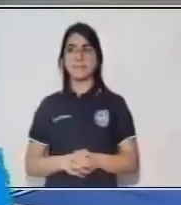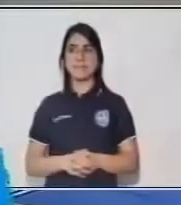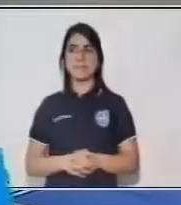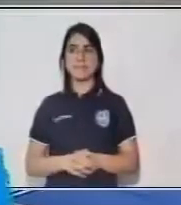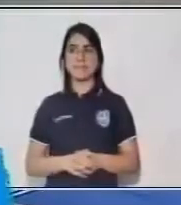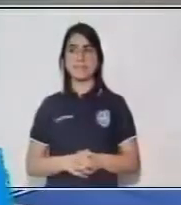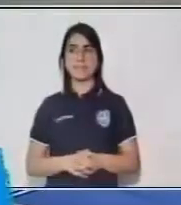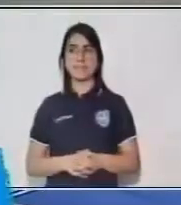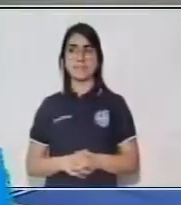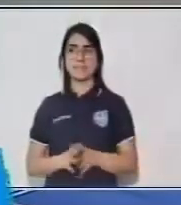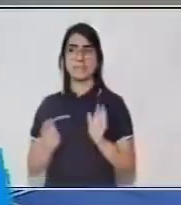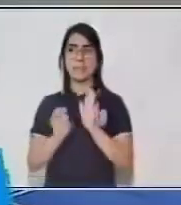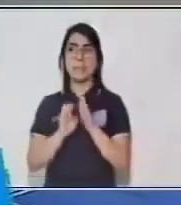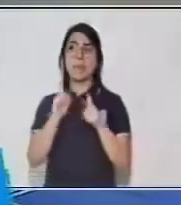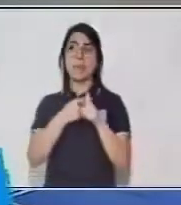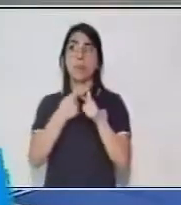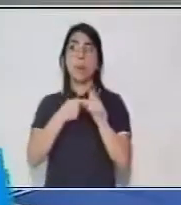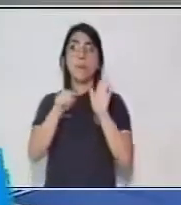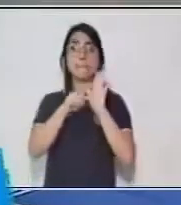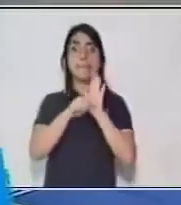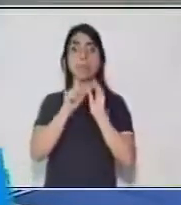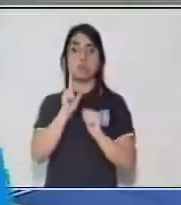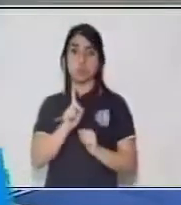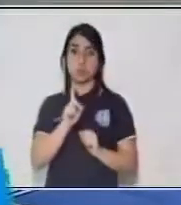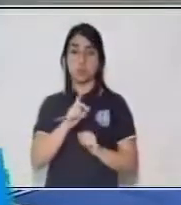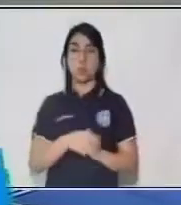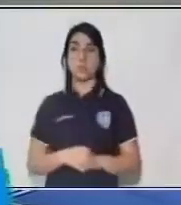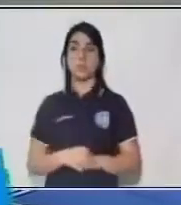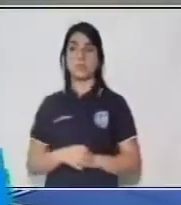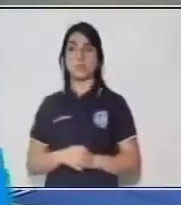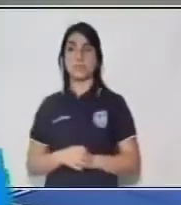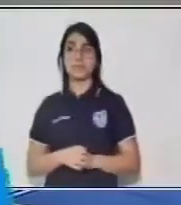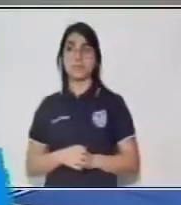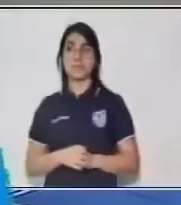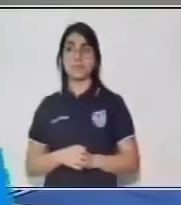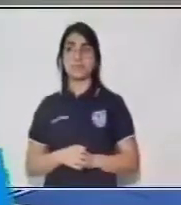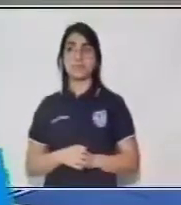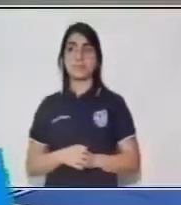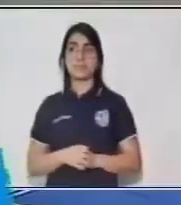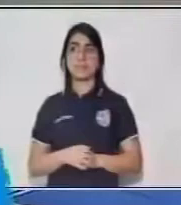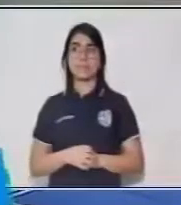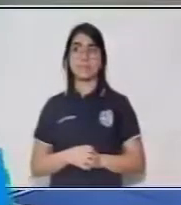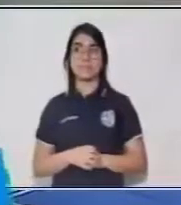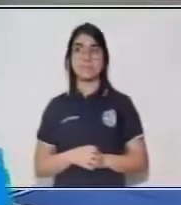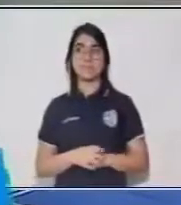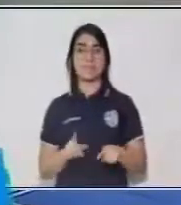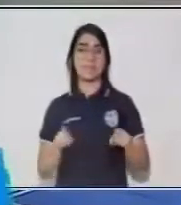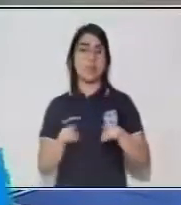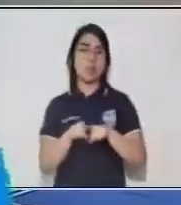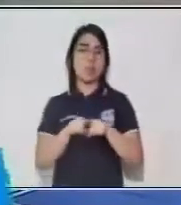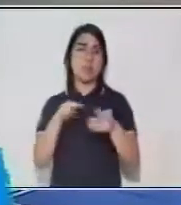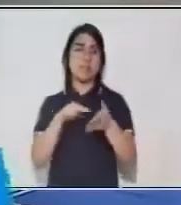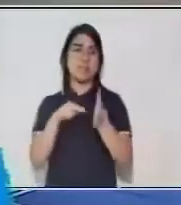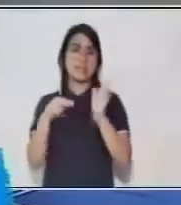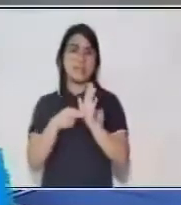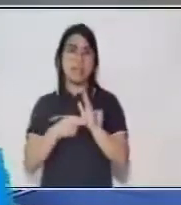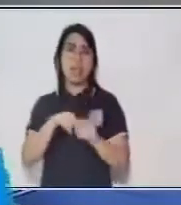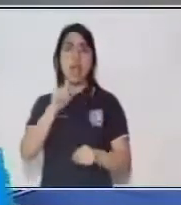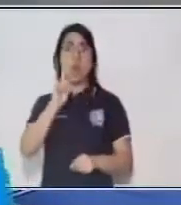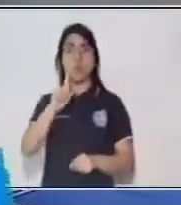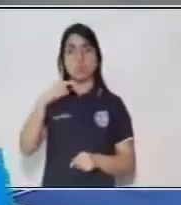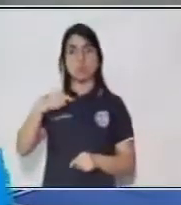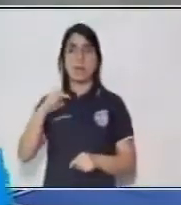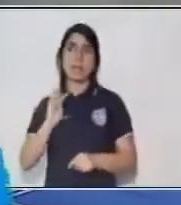Cuando vale menos 1, y vale un tercio. Y se va haciendo cada vez más pequeña. Pero hacia el lado